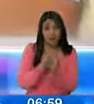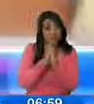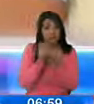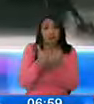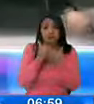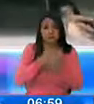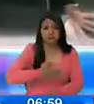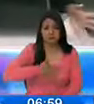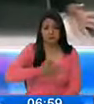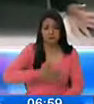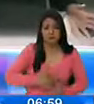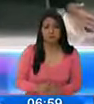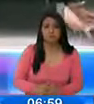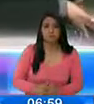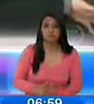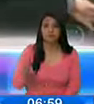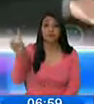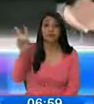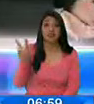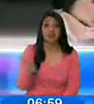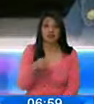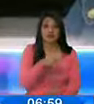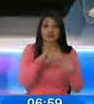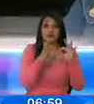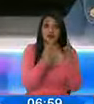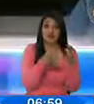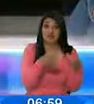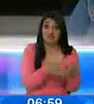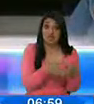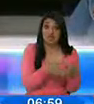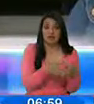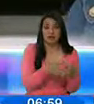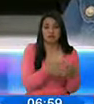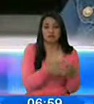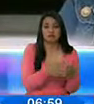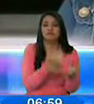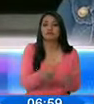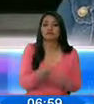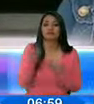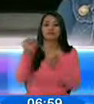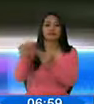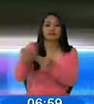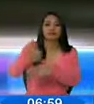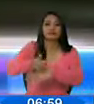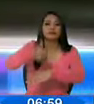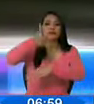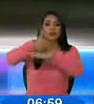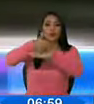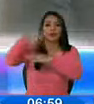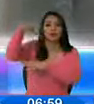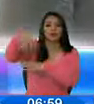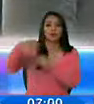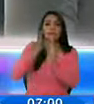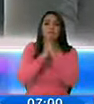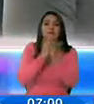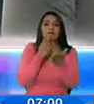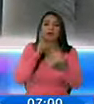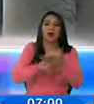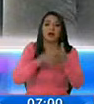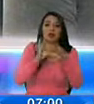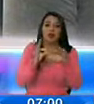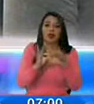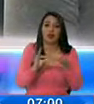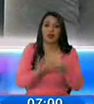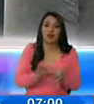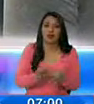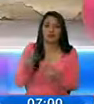ayude. Este viernes los Velasco y los Villacís entregarán a las principales autoridades del Estado una petición por escrito para que se